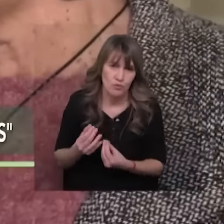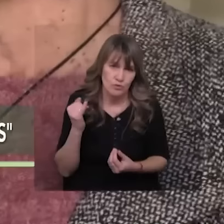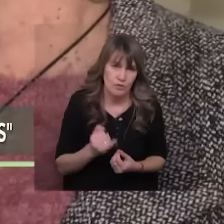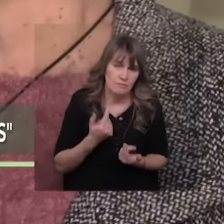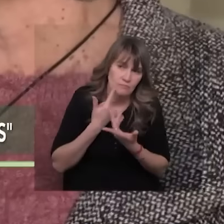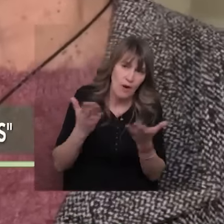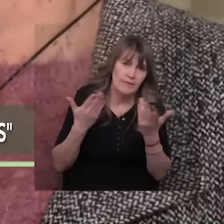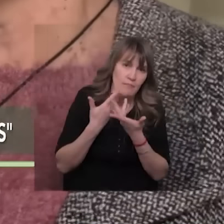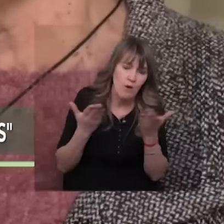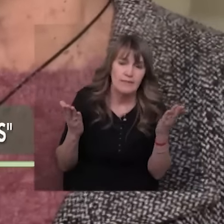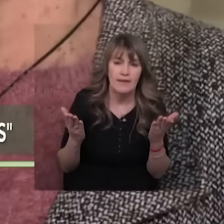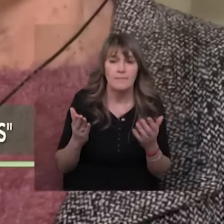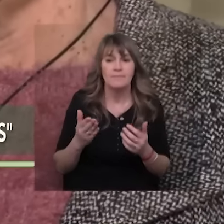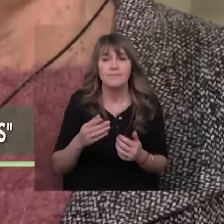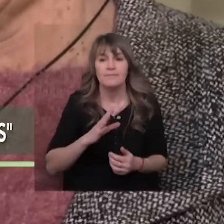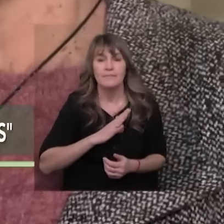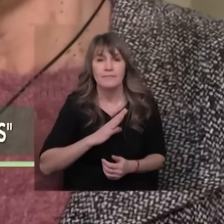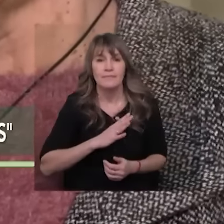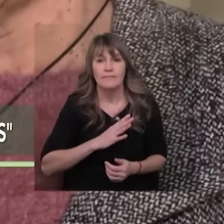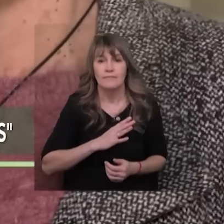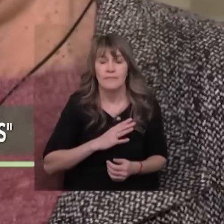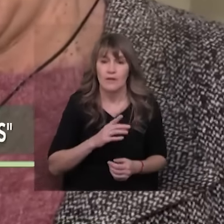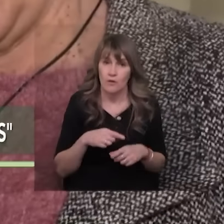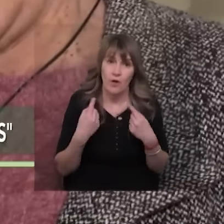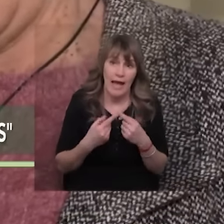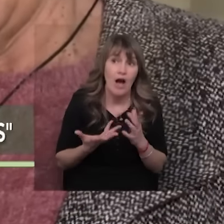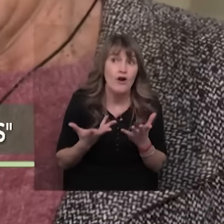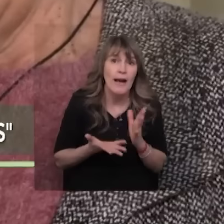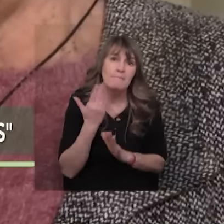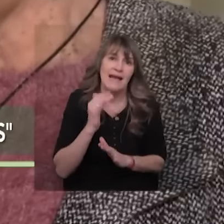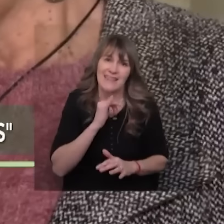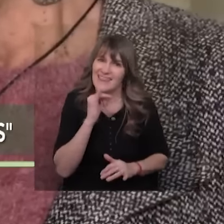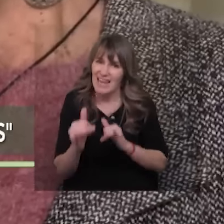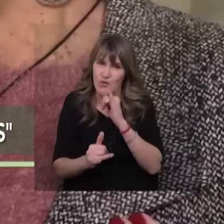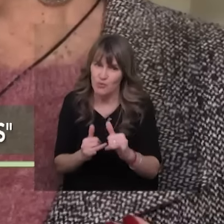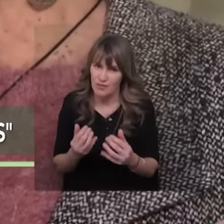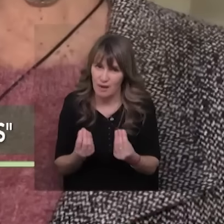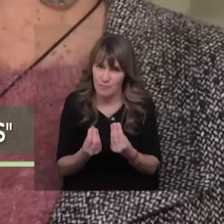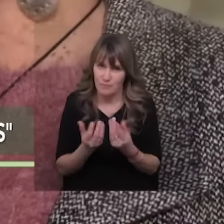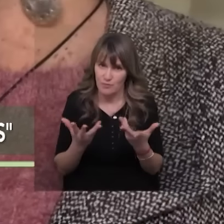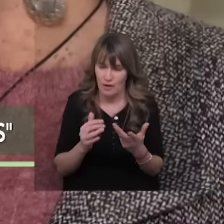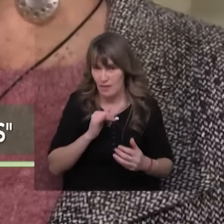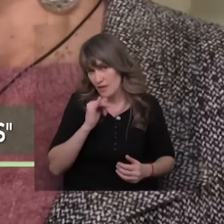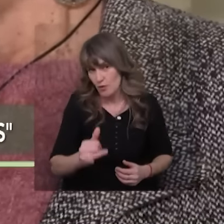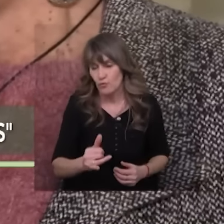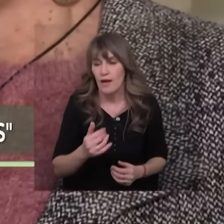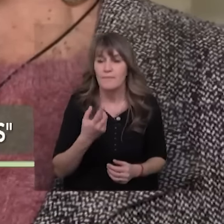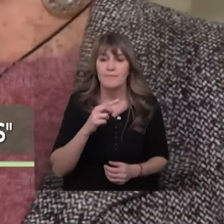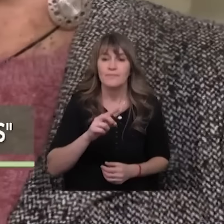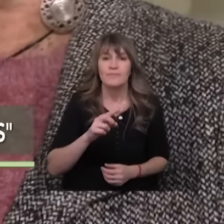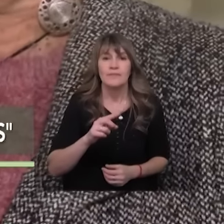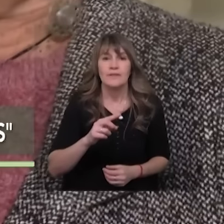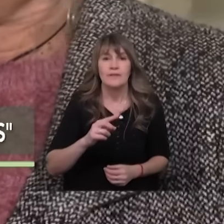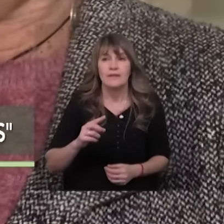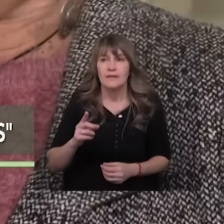pública porque nos cada vez más nos animamos a la denuncia entonces actividades de este tipo este que